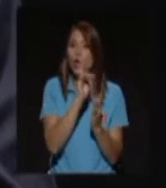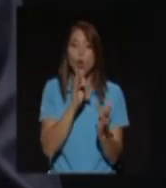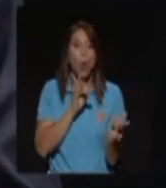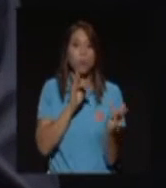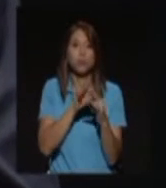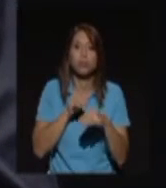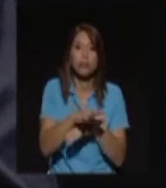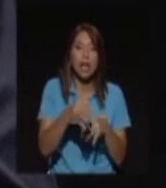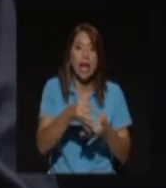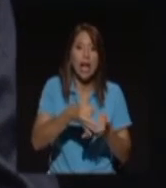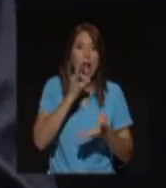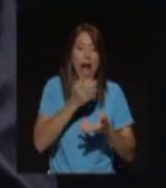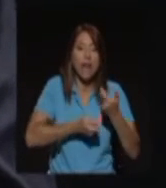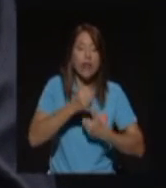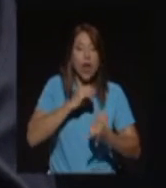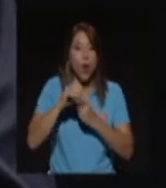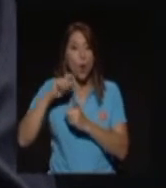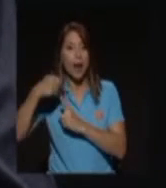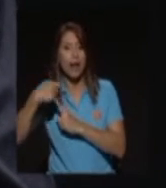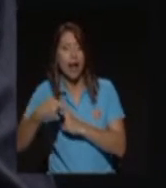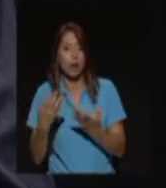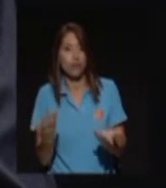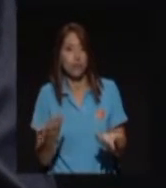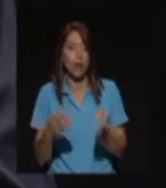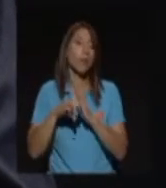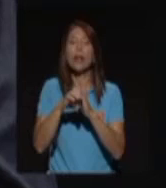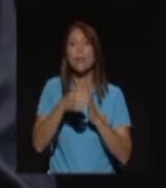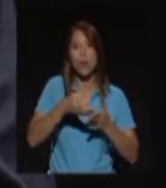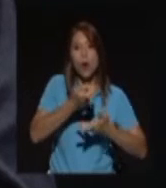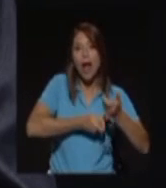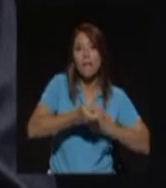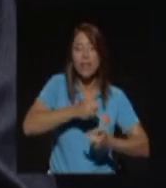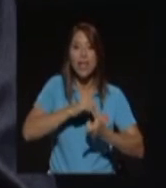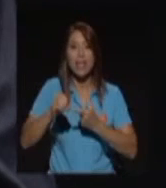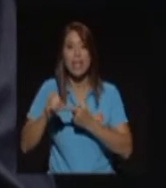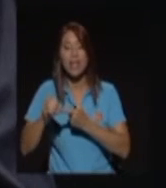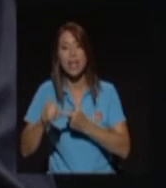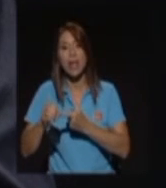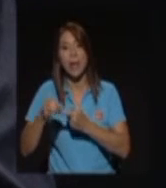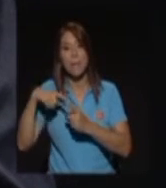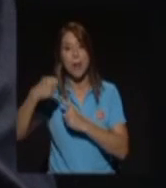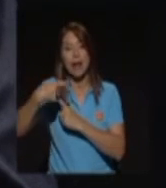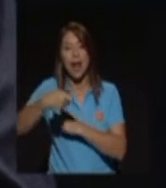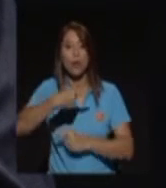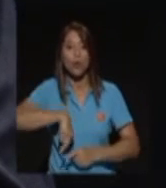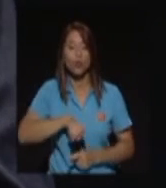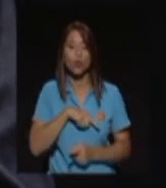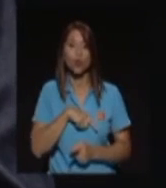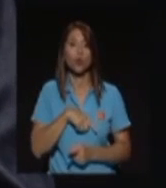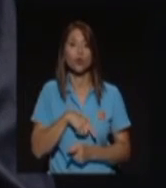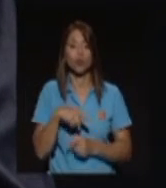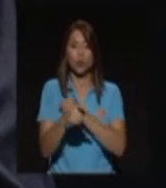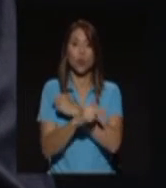decía. Tecnológicamente, en el caso del café y el banano, somos de los países que han